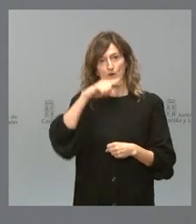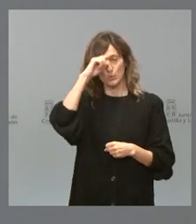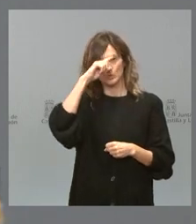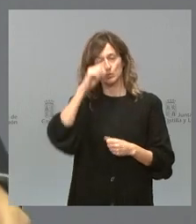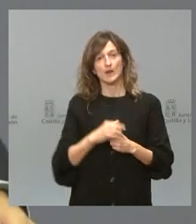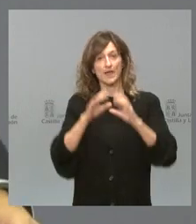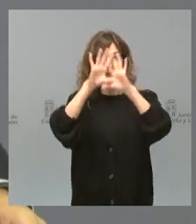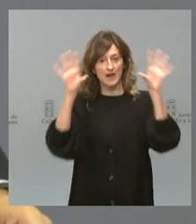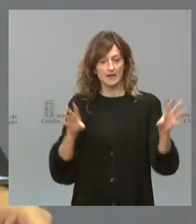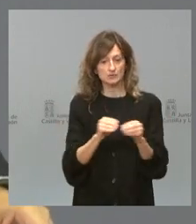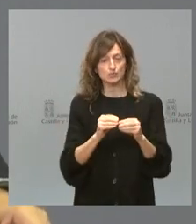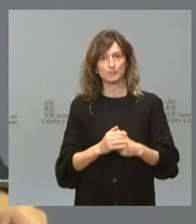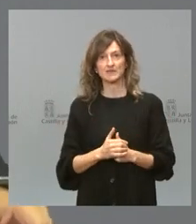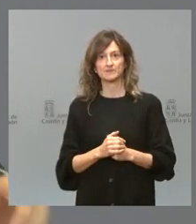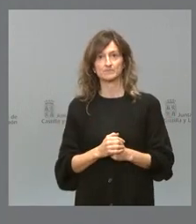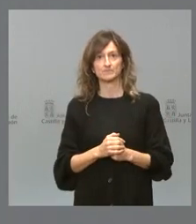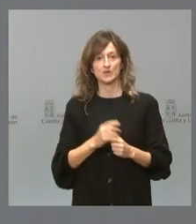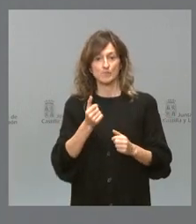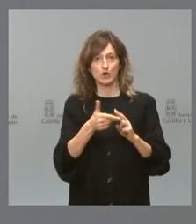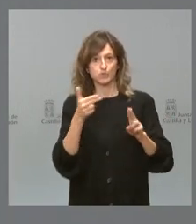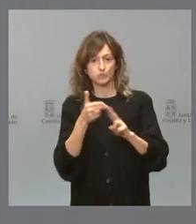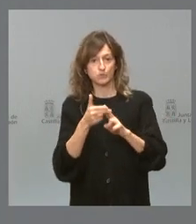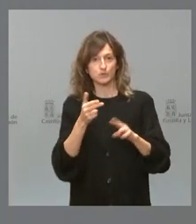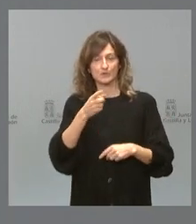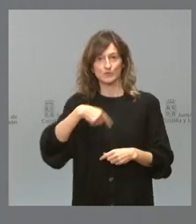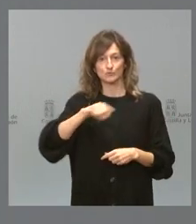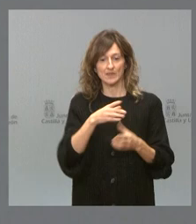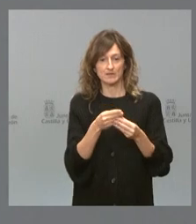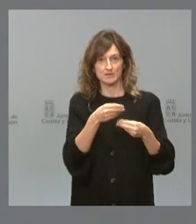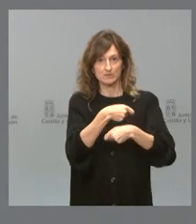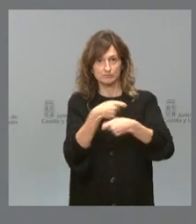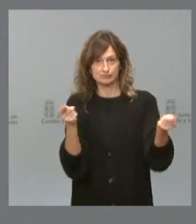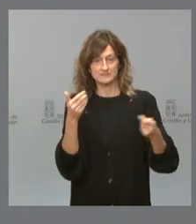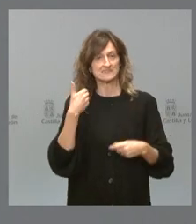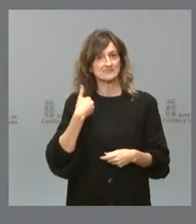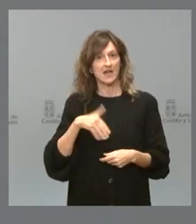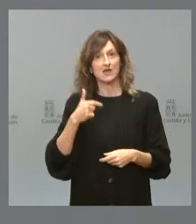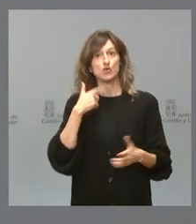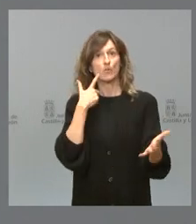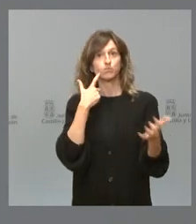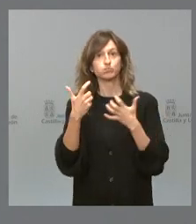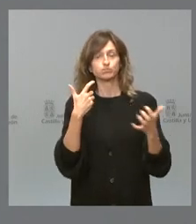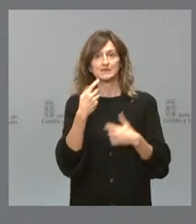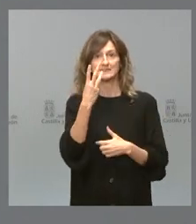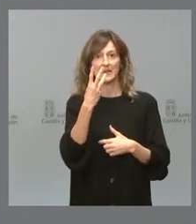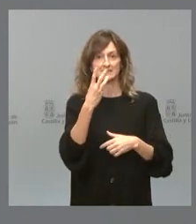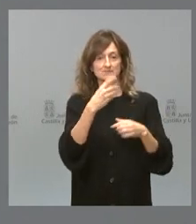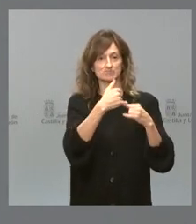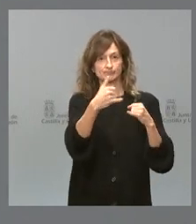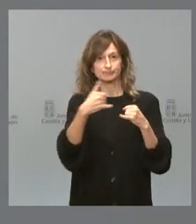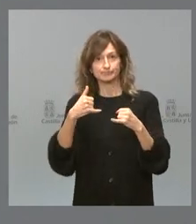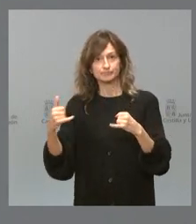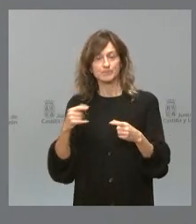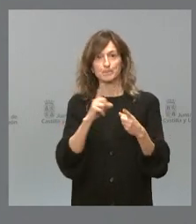por resumir Y aunque he ido un poco rápido y tiene ustedes toda la documentación yo lo destacaría en tres grandes ejes en primer